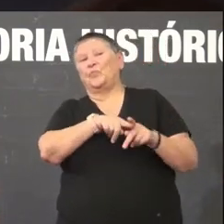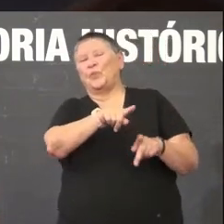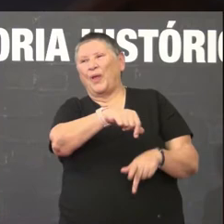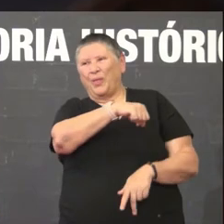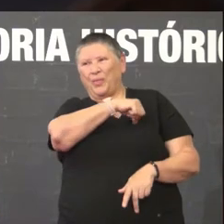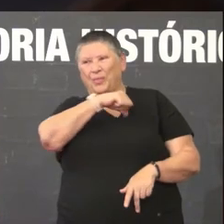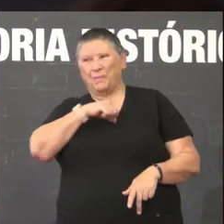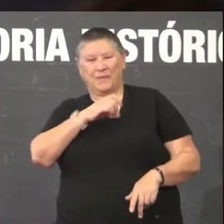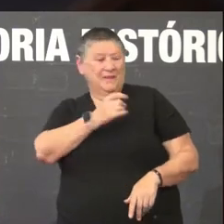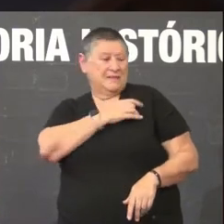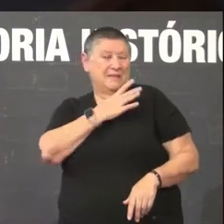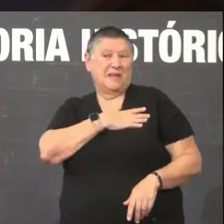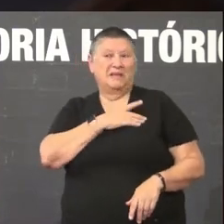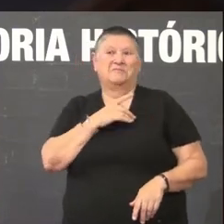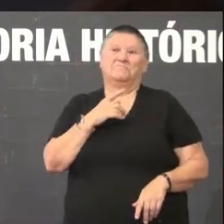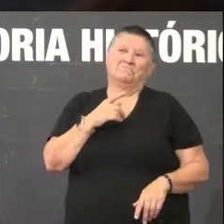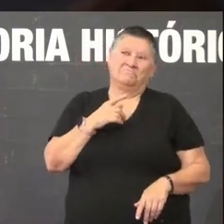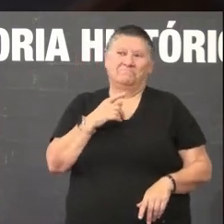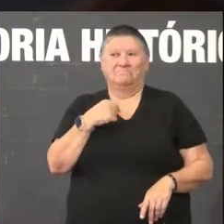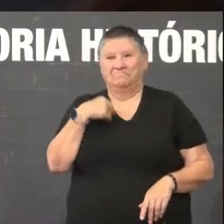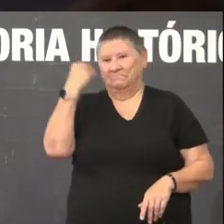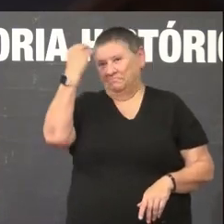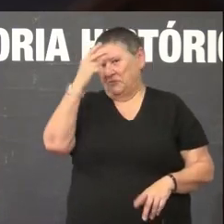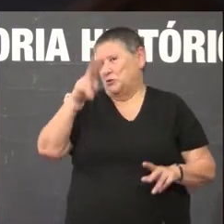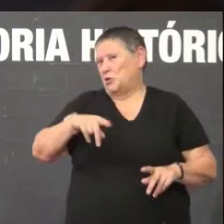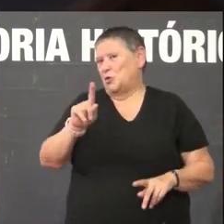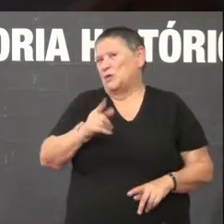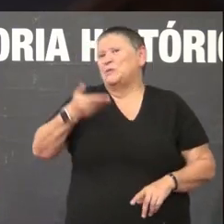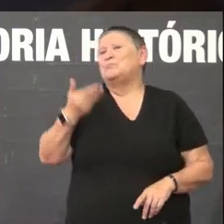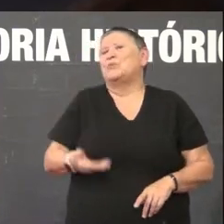independencia do sindicato que para min é fundamental.